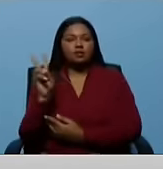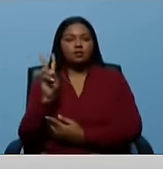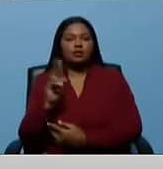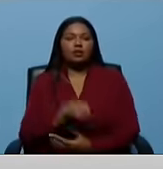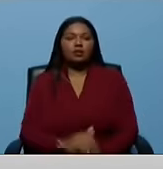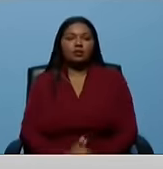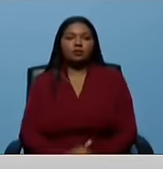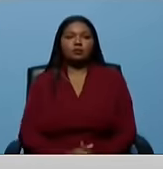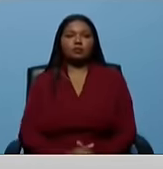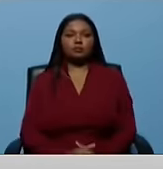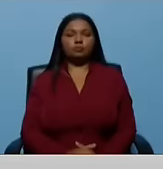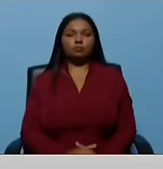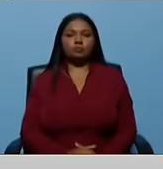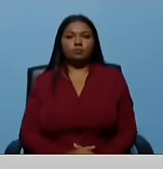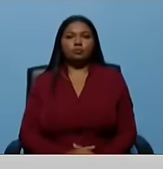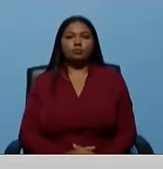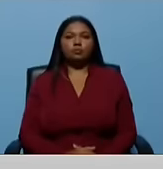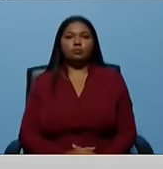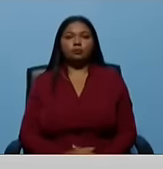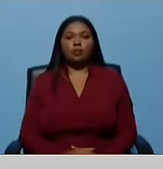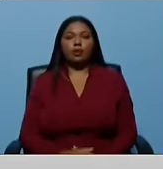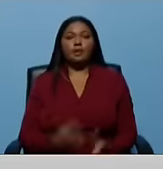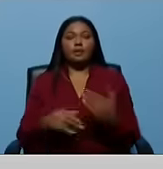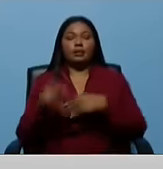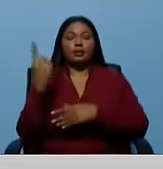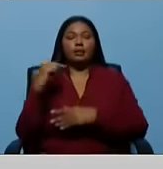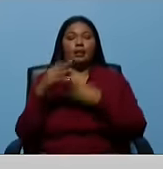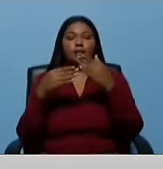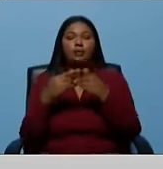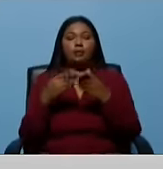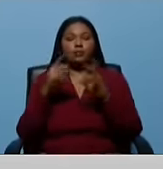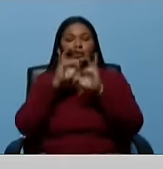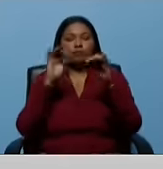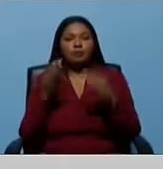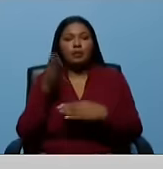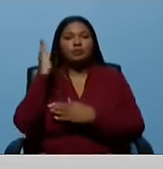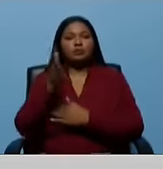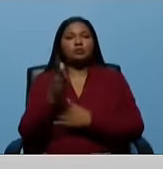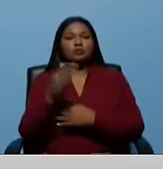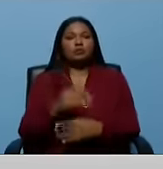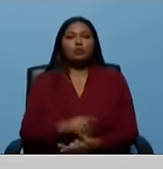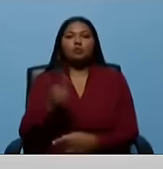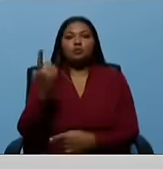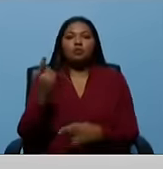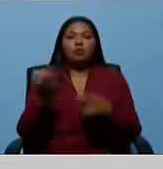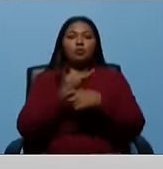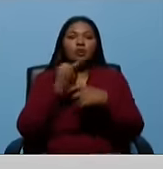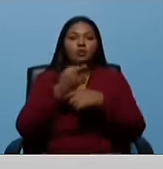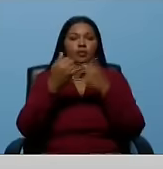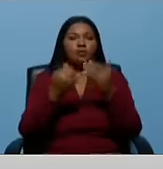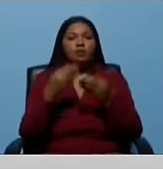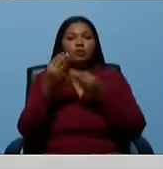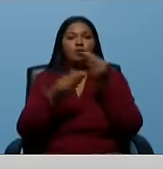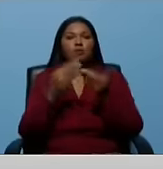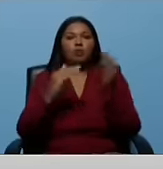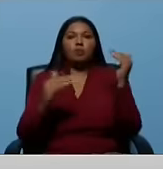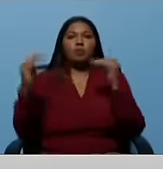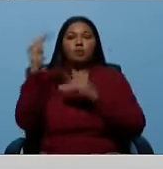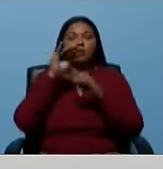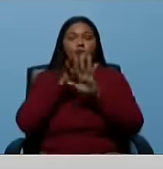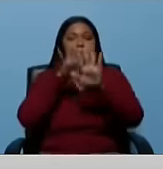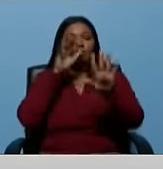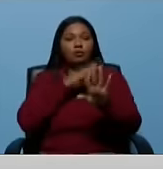va va va a tener el riesgo de someterse a las mismas sanciones Un gobierno como los mayoría de nuestros